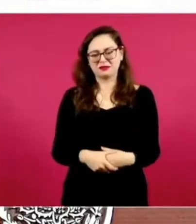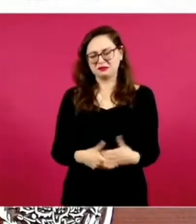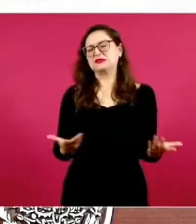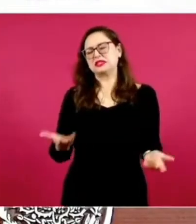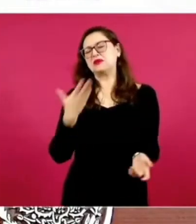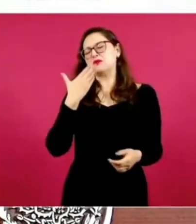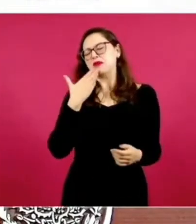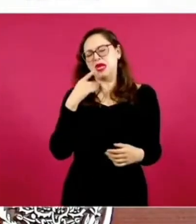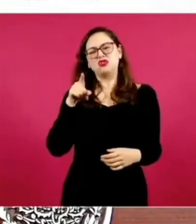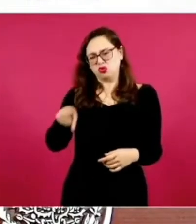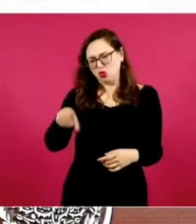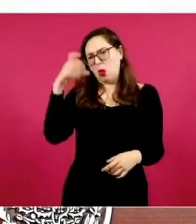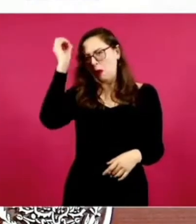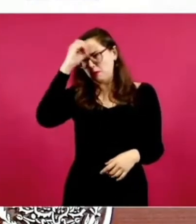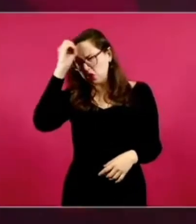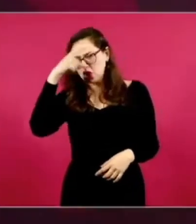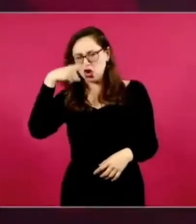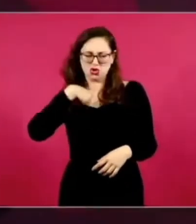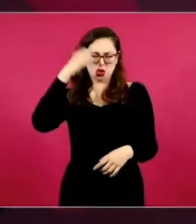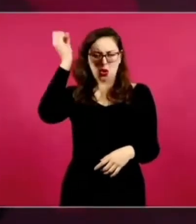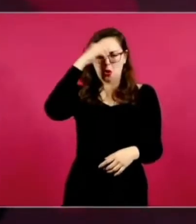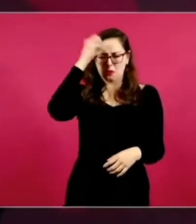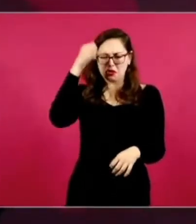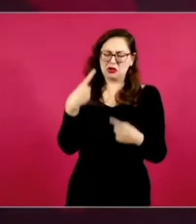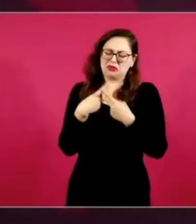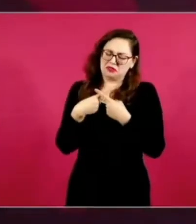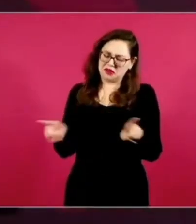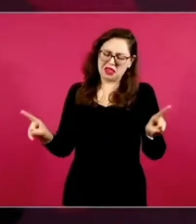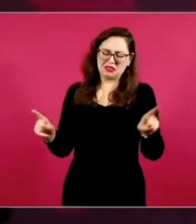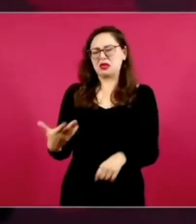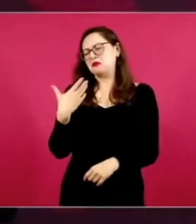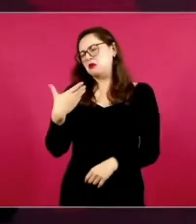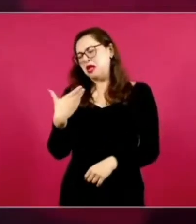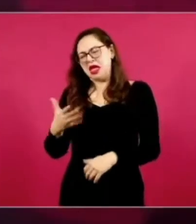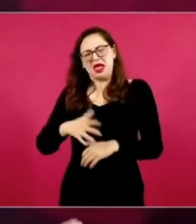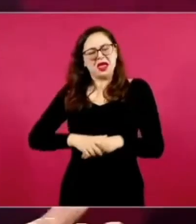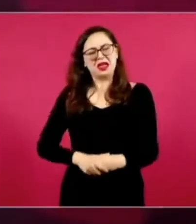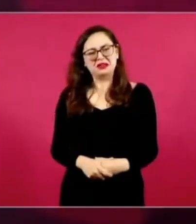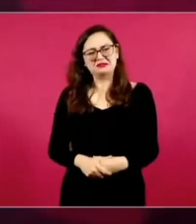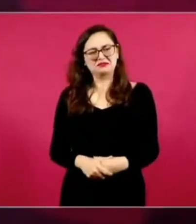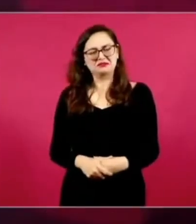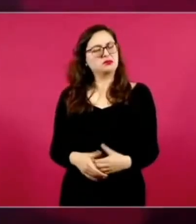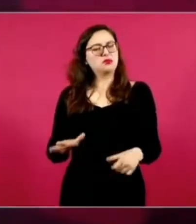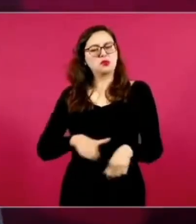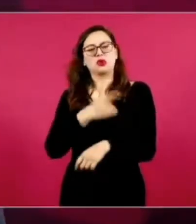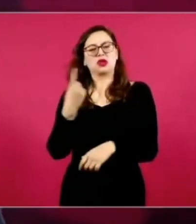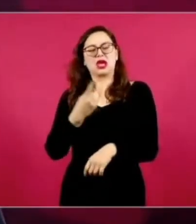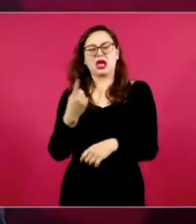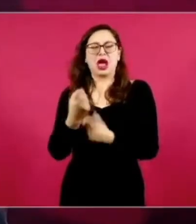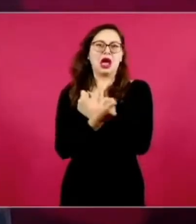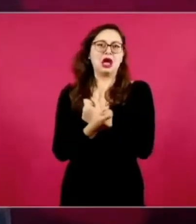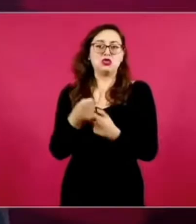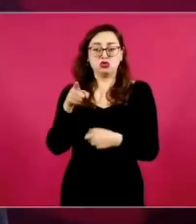la vida si todos pensáramos de la misma manera. No, tú